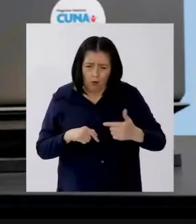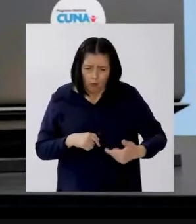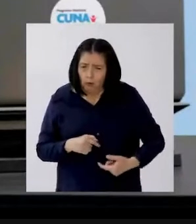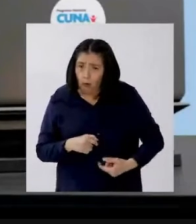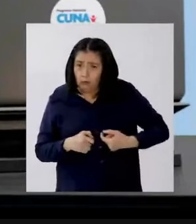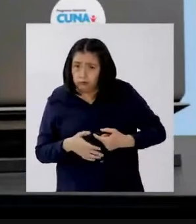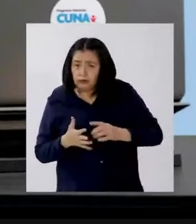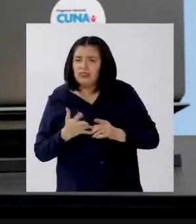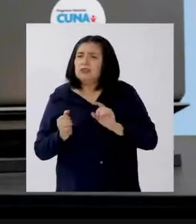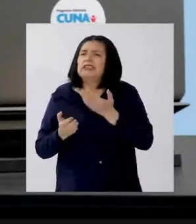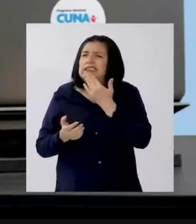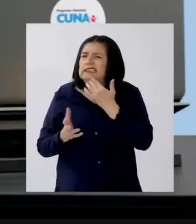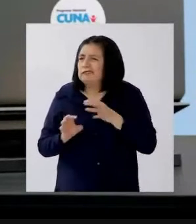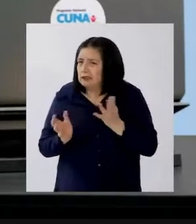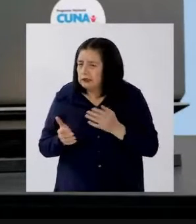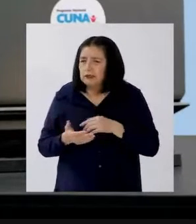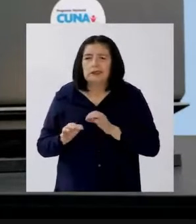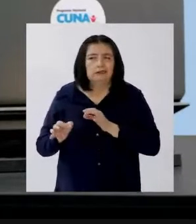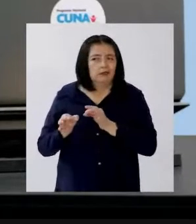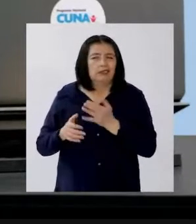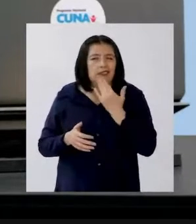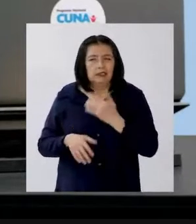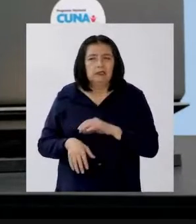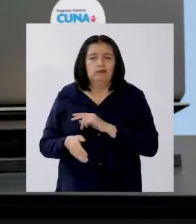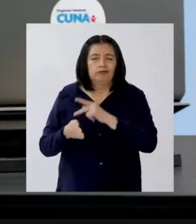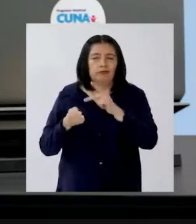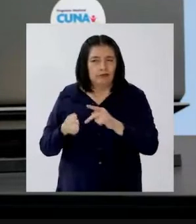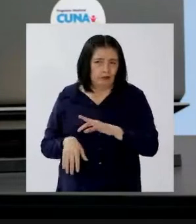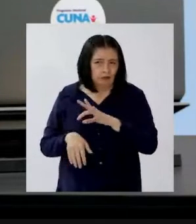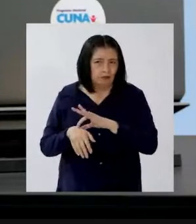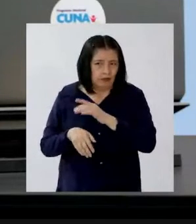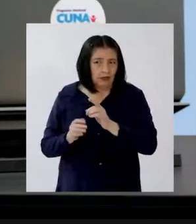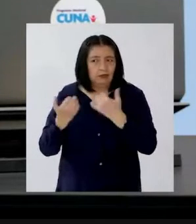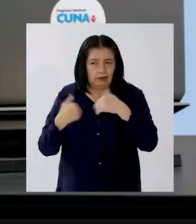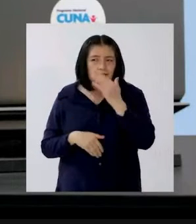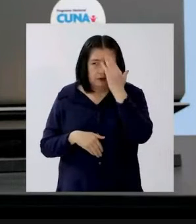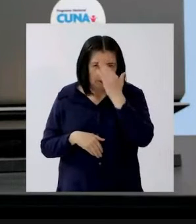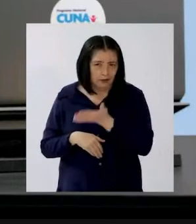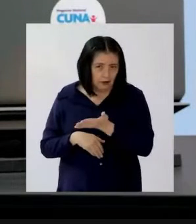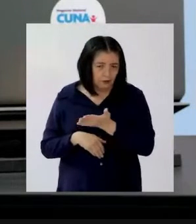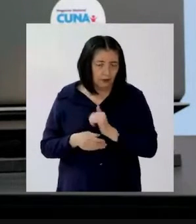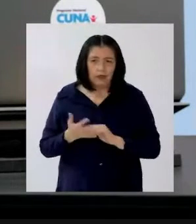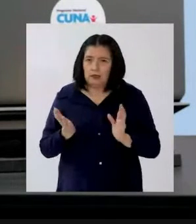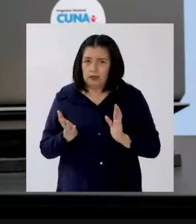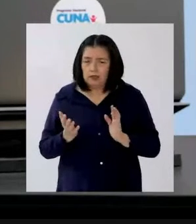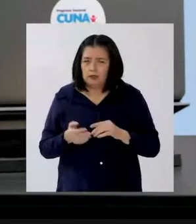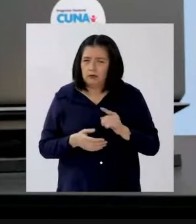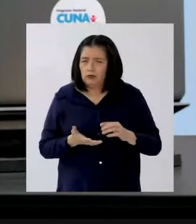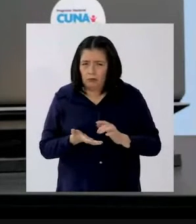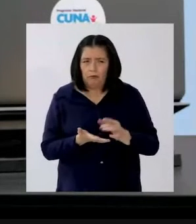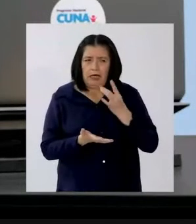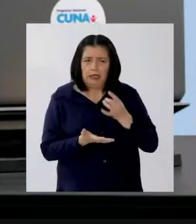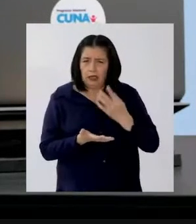vaginales sea realizada o indicada por un profesional de la salud capacitado. La introducción de